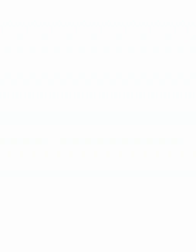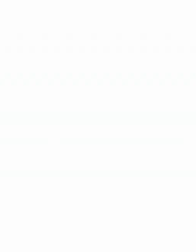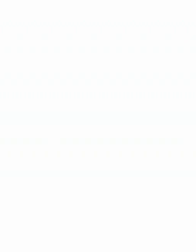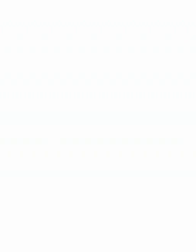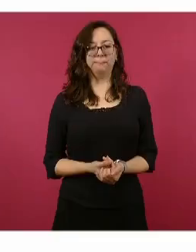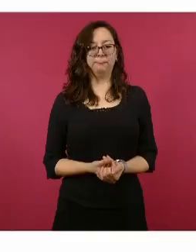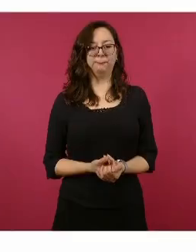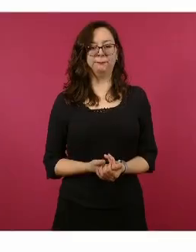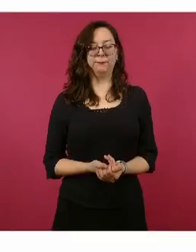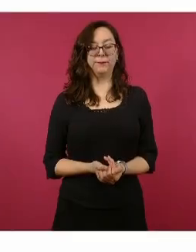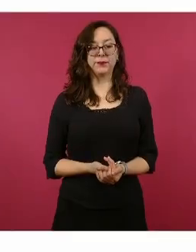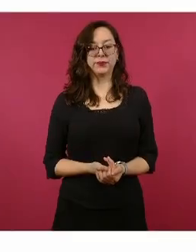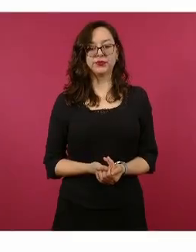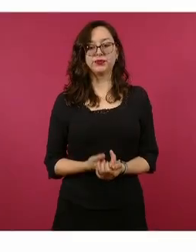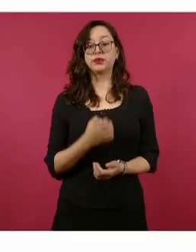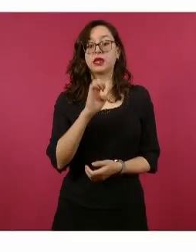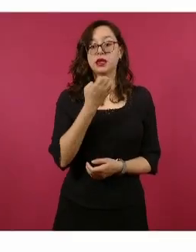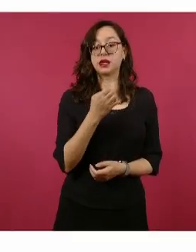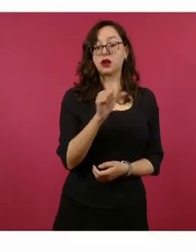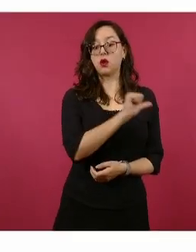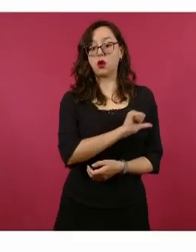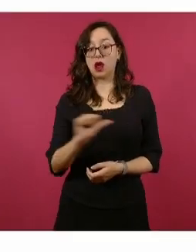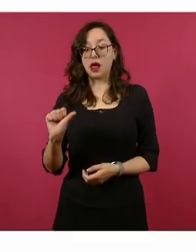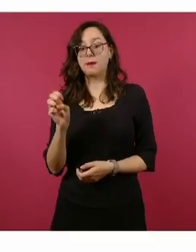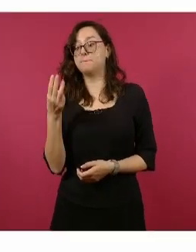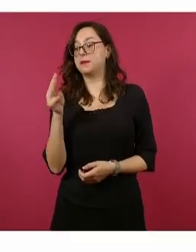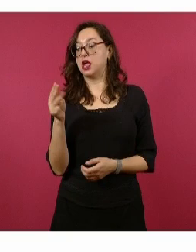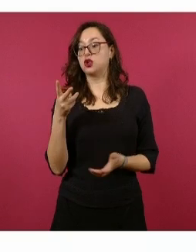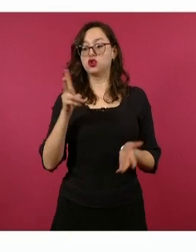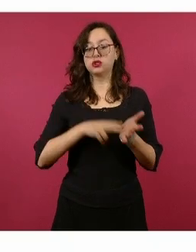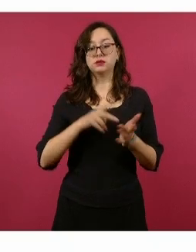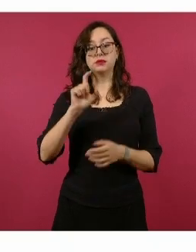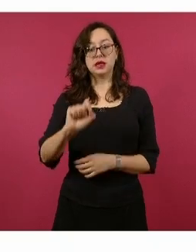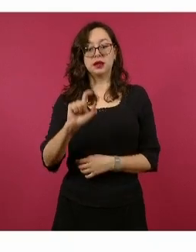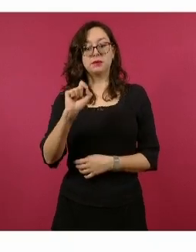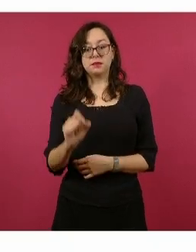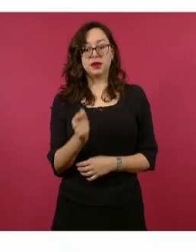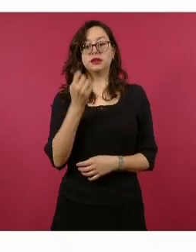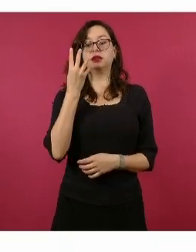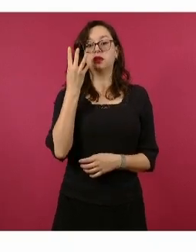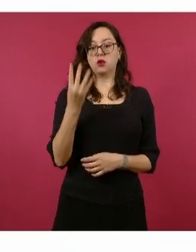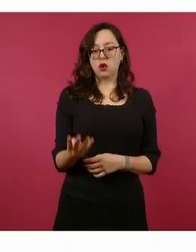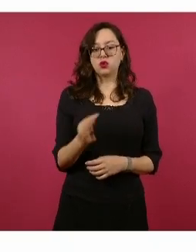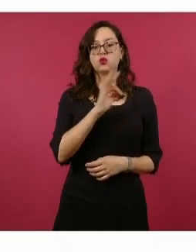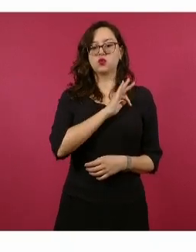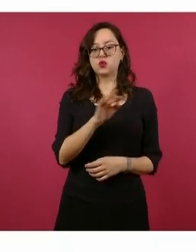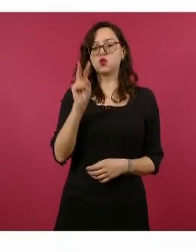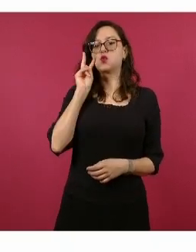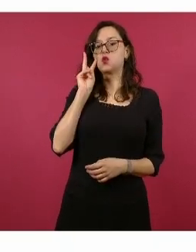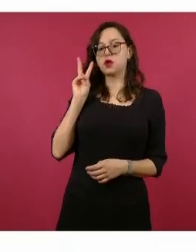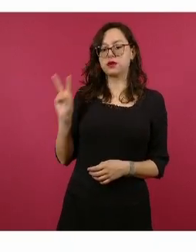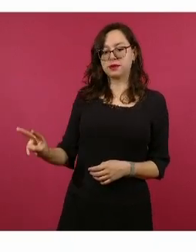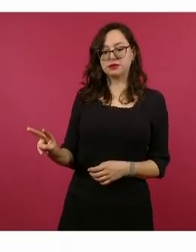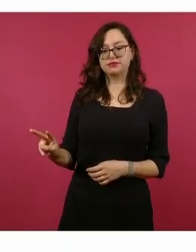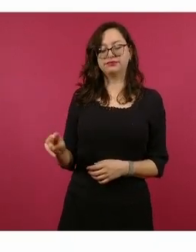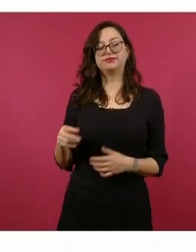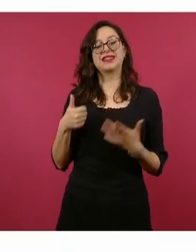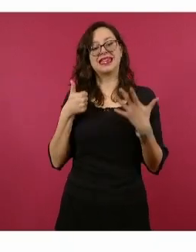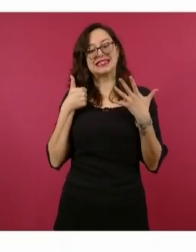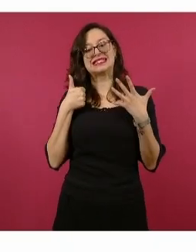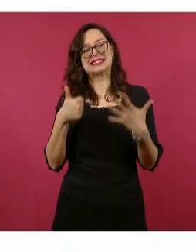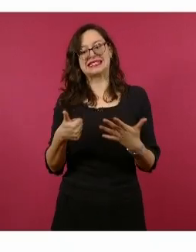enero a mayo de 2024, en donde vienen aquí seis entidades